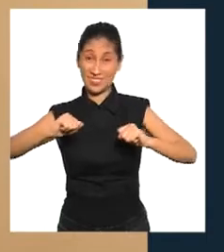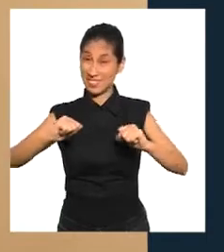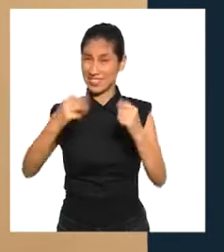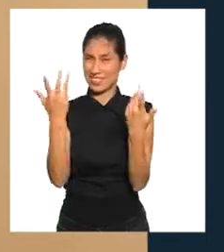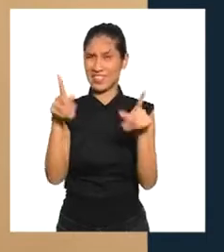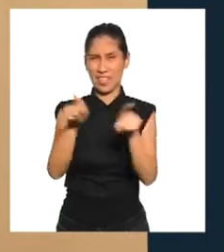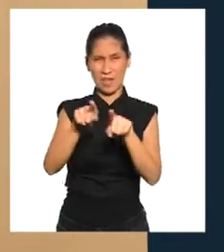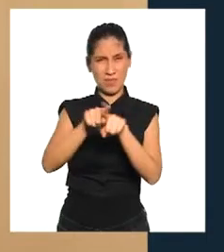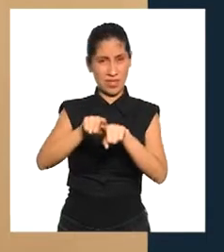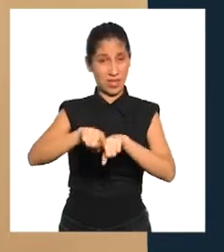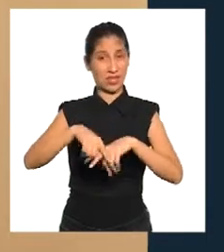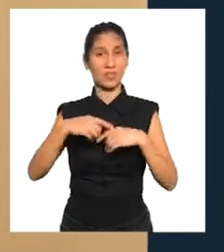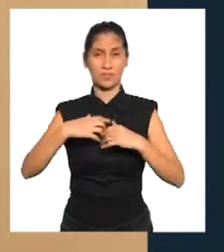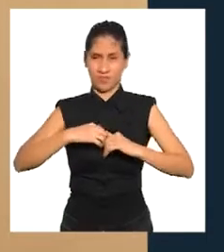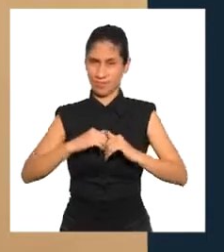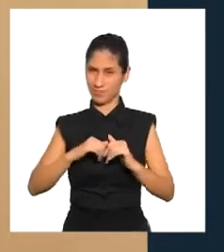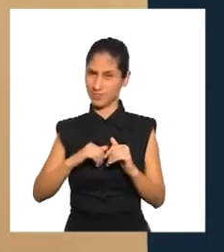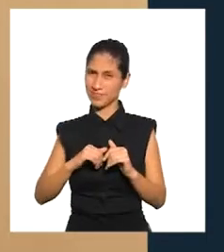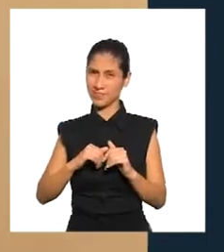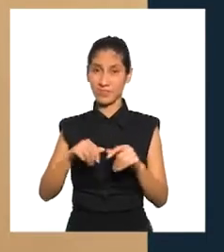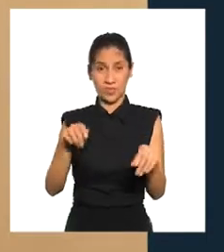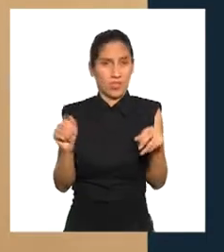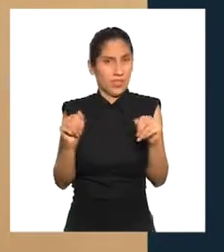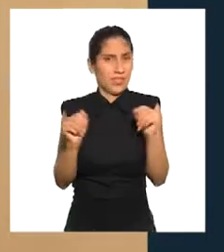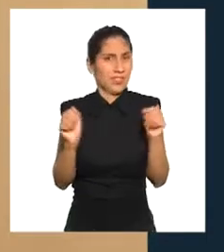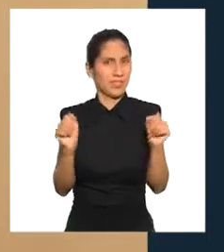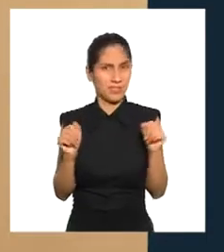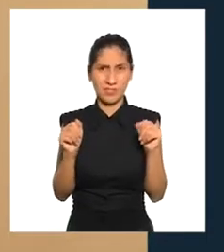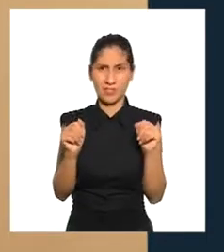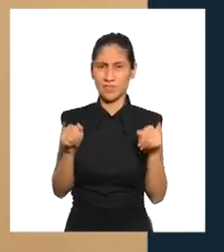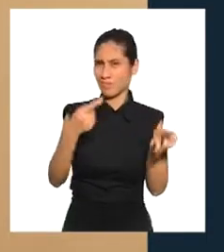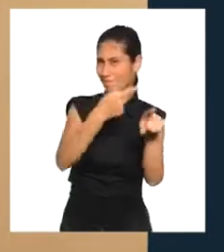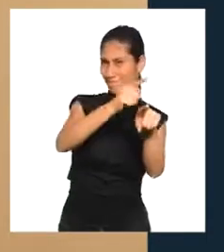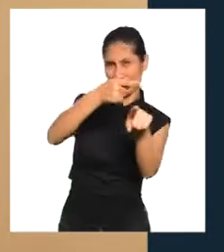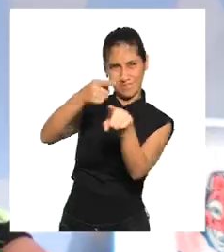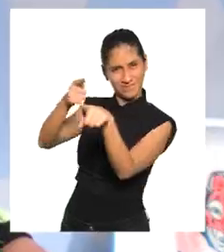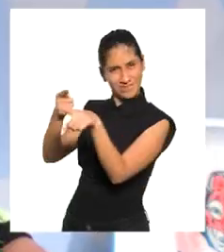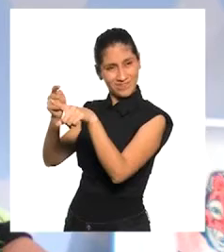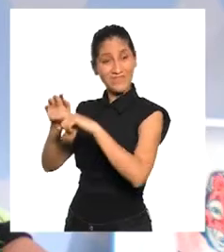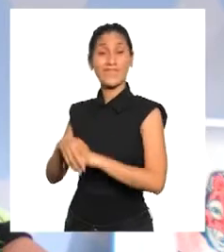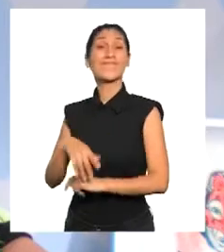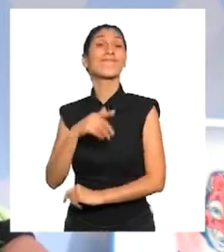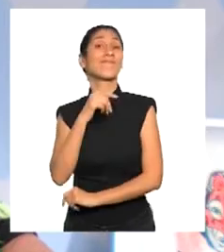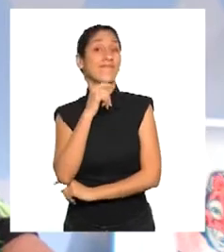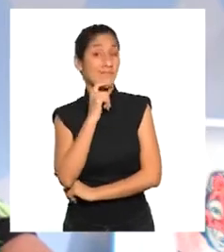torso, encoger el cuerpo, temblar, entre otras.